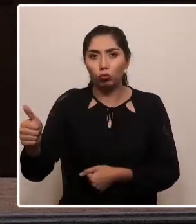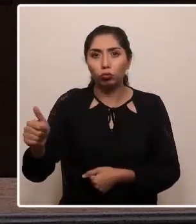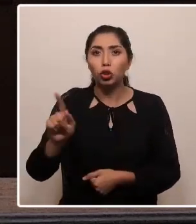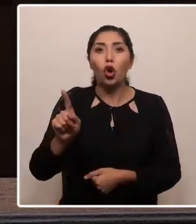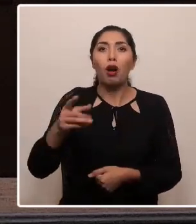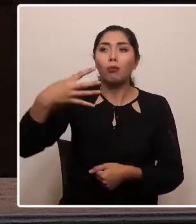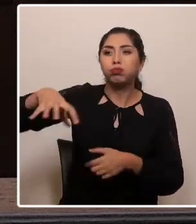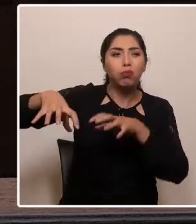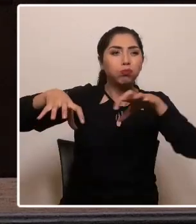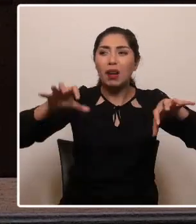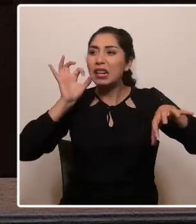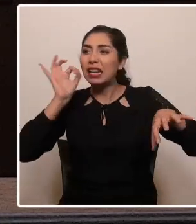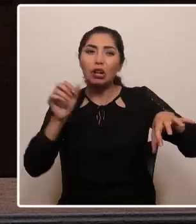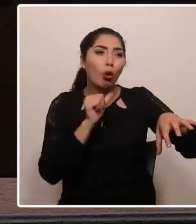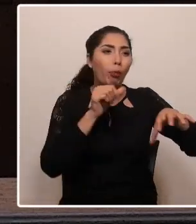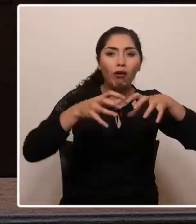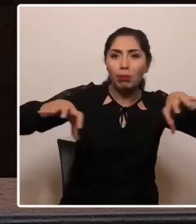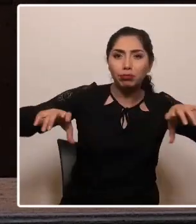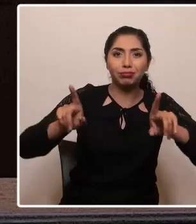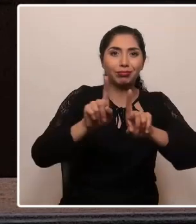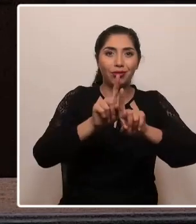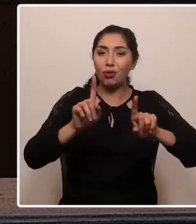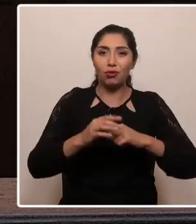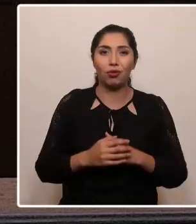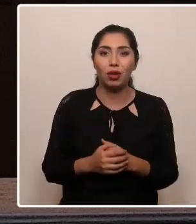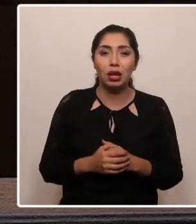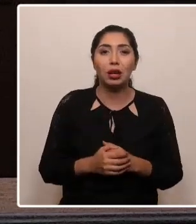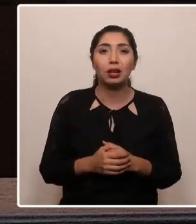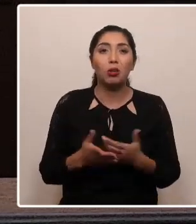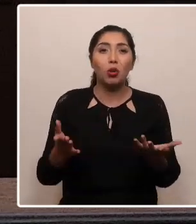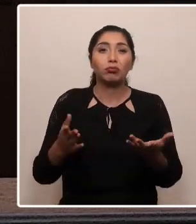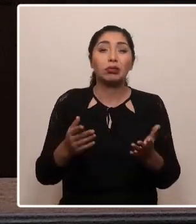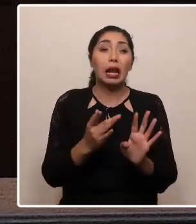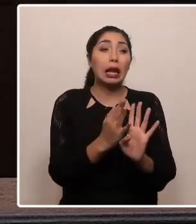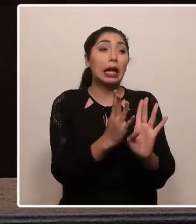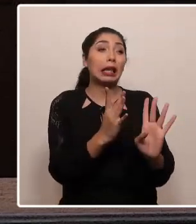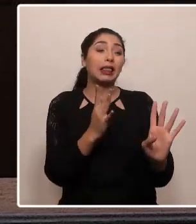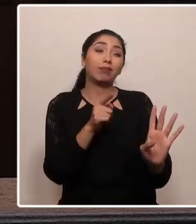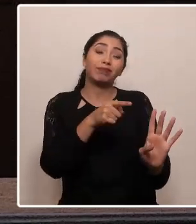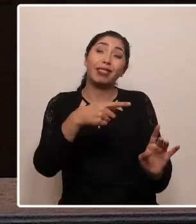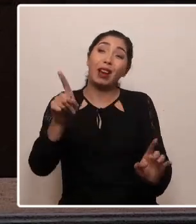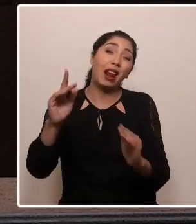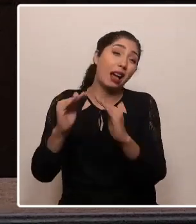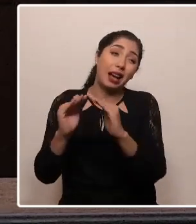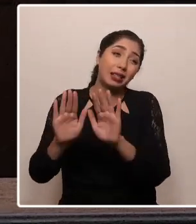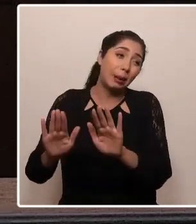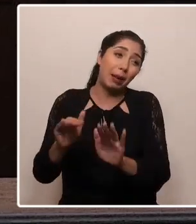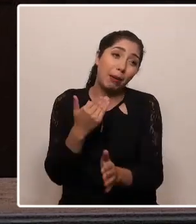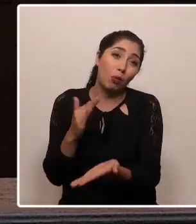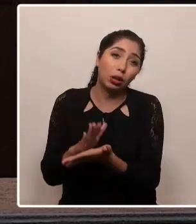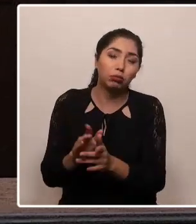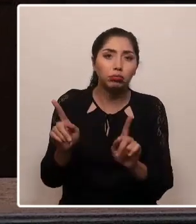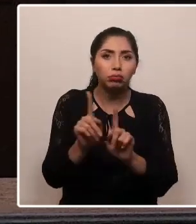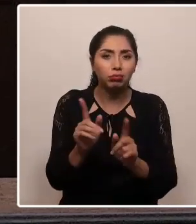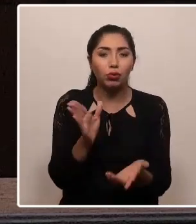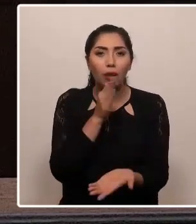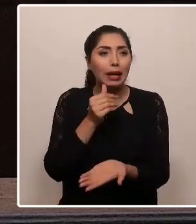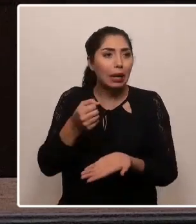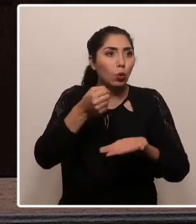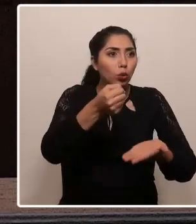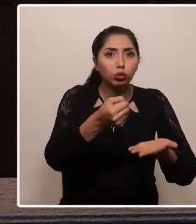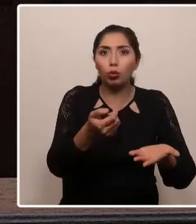pobres, que no envíe a morir a la gente a sus casas producto de las largas listas de espera o porque no existen recursos que la entrega de cuidados